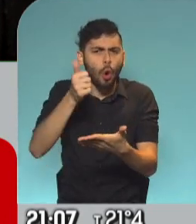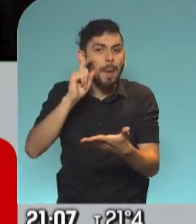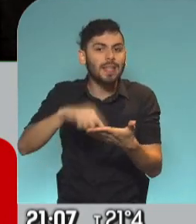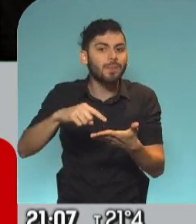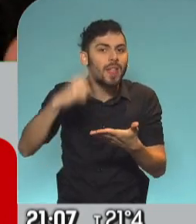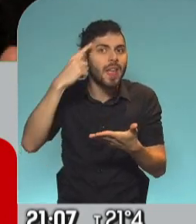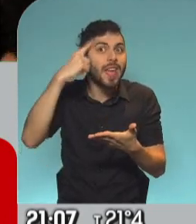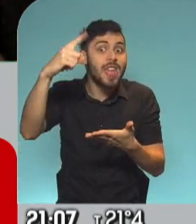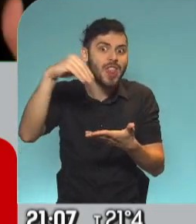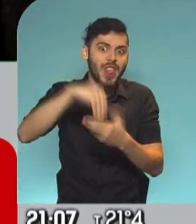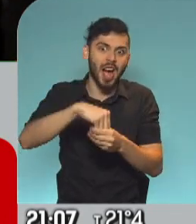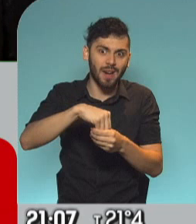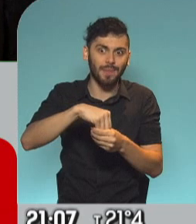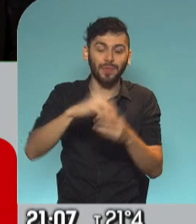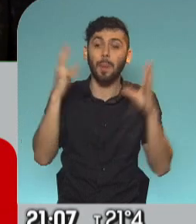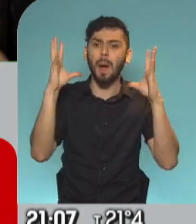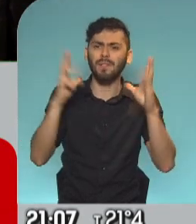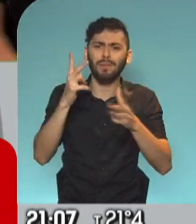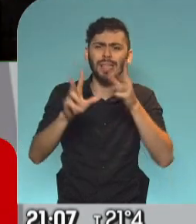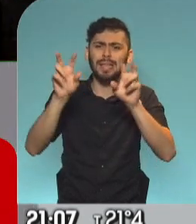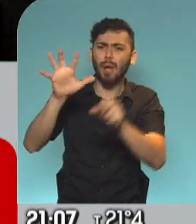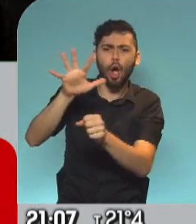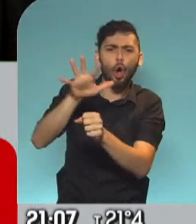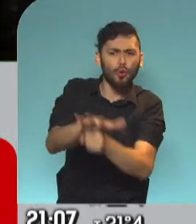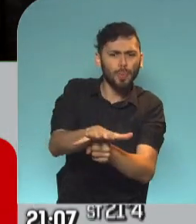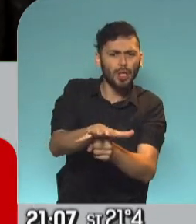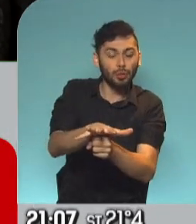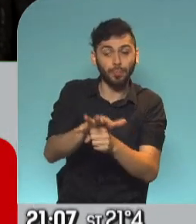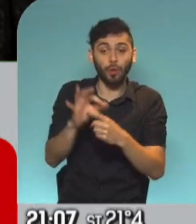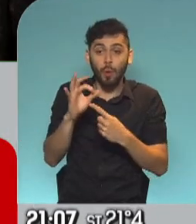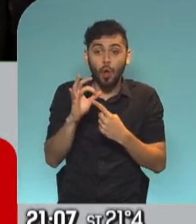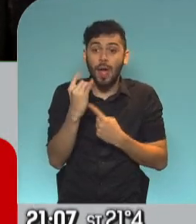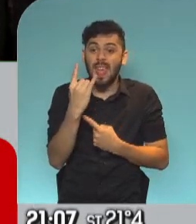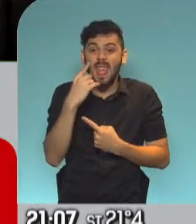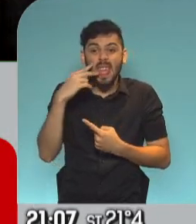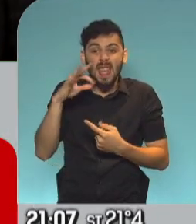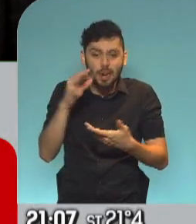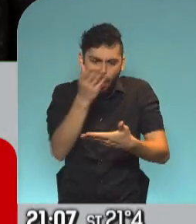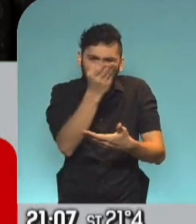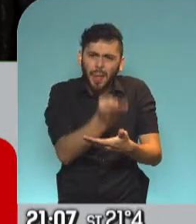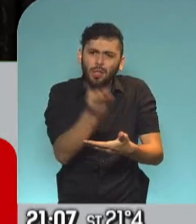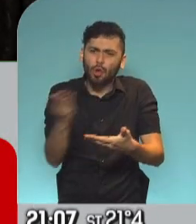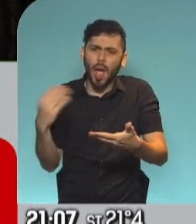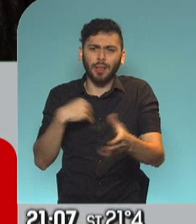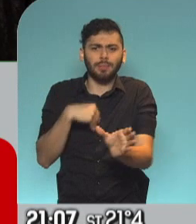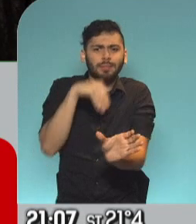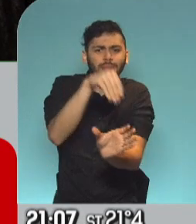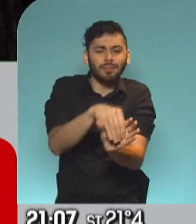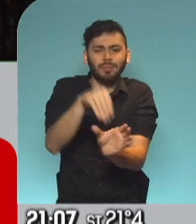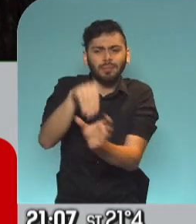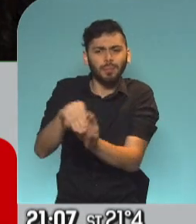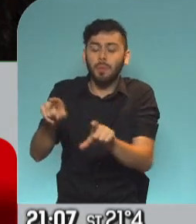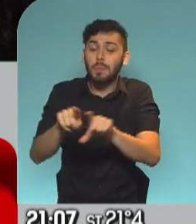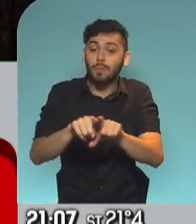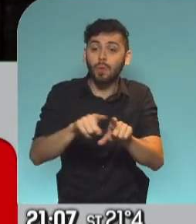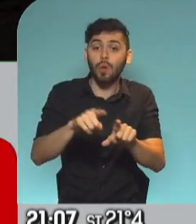Mafalda, ¿no? Cuando hablaba de la opresión, cuando mostraba a Quino reflejado en cada uno de sus personajes, como él decía, desde la lucidez crítica